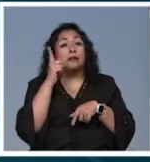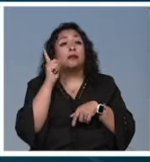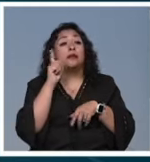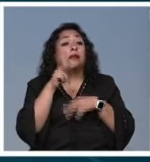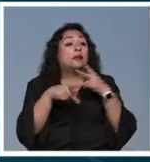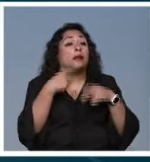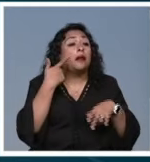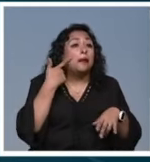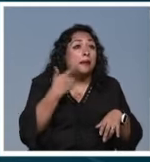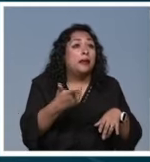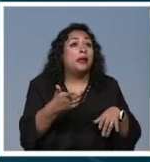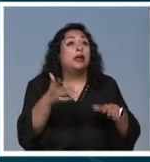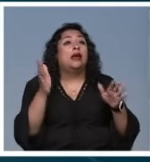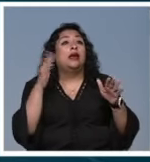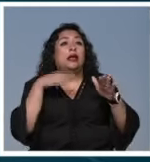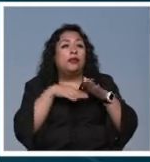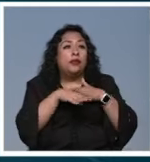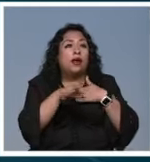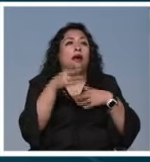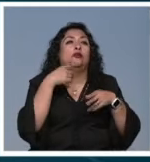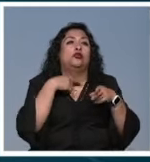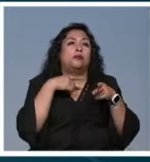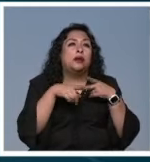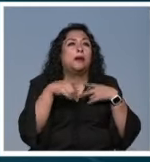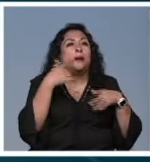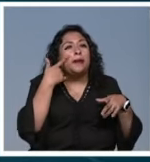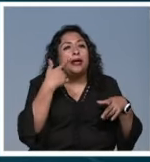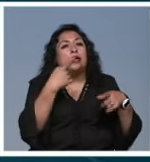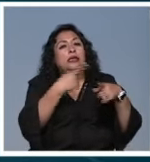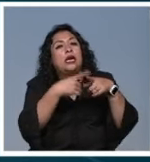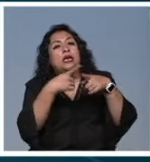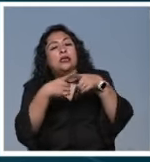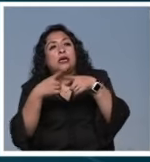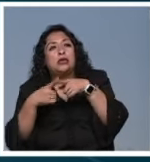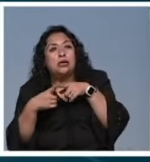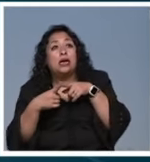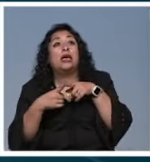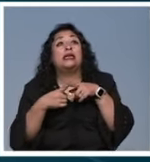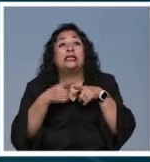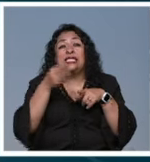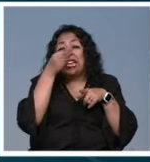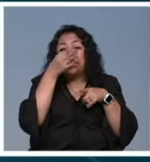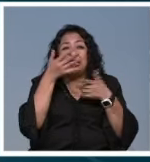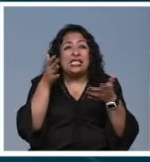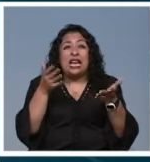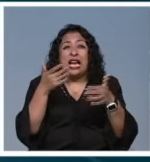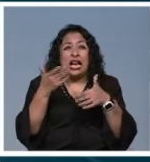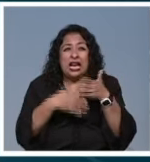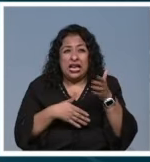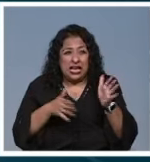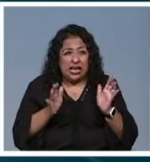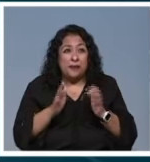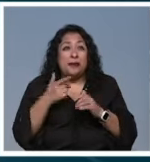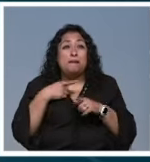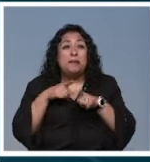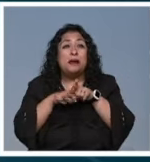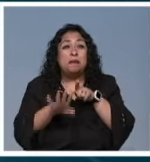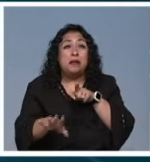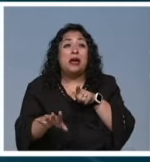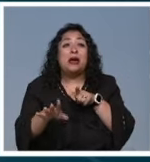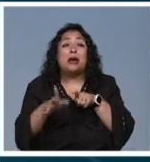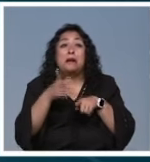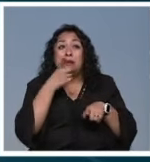¿no? Entonces ya entramos y empezamos a ver los que estaban y todo. Y ya casi a la hora de salir, mi hermana me señala